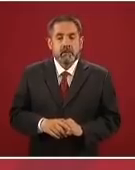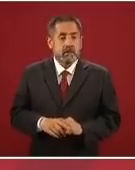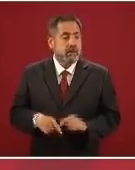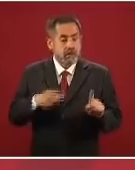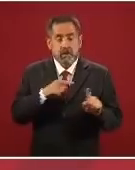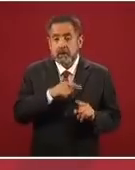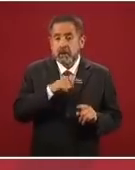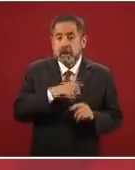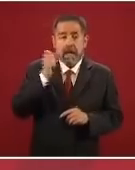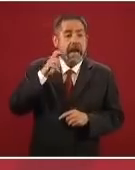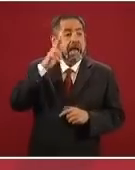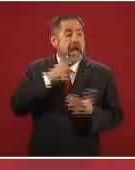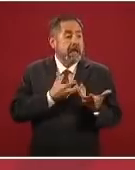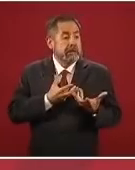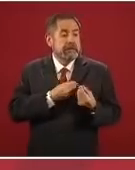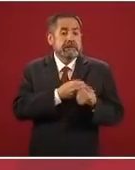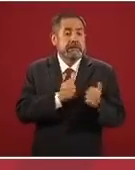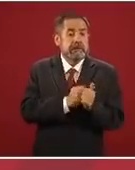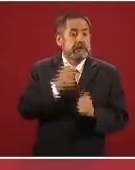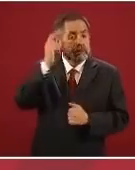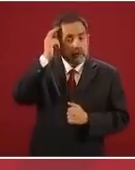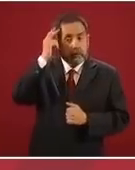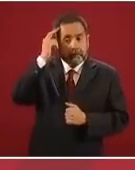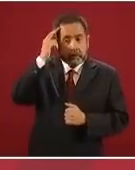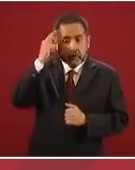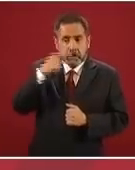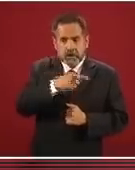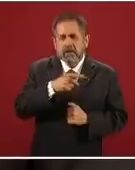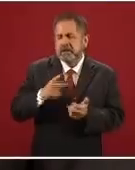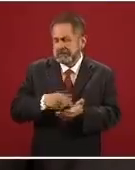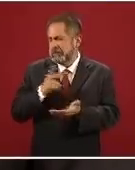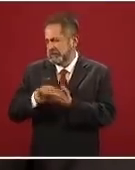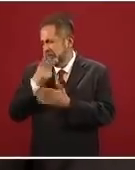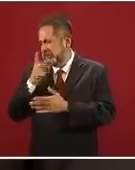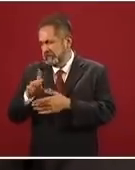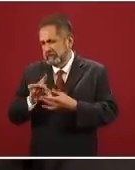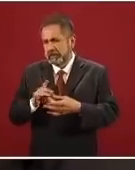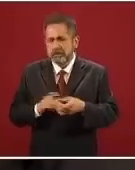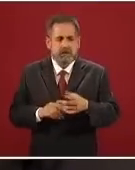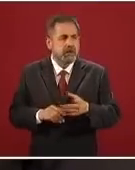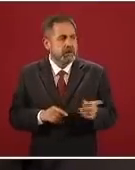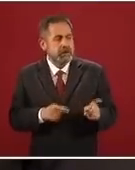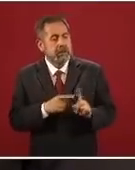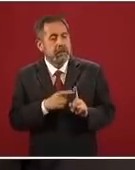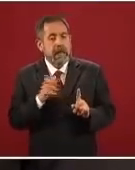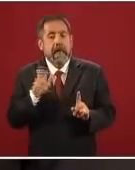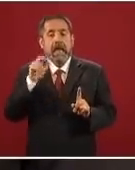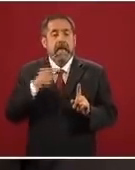Era porfirista, ya lo he dicho aquí.